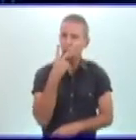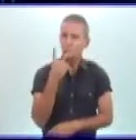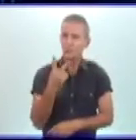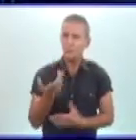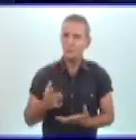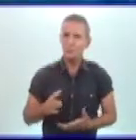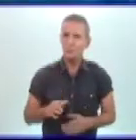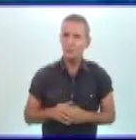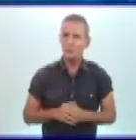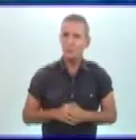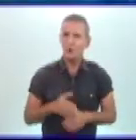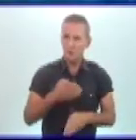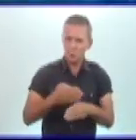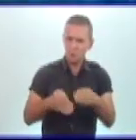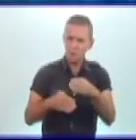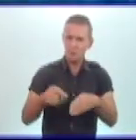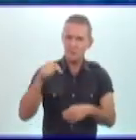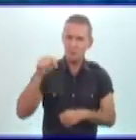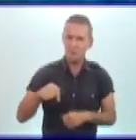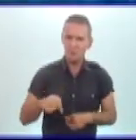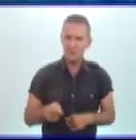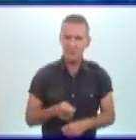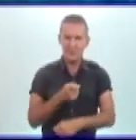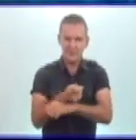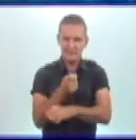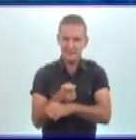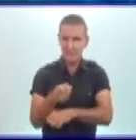Lo construiremos aquí. Le enseñaremos a tu pueblo cómo